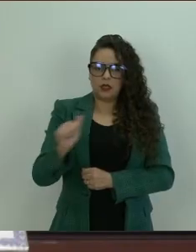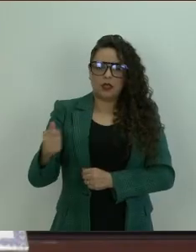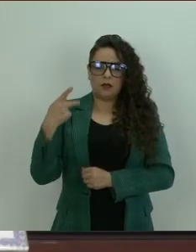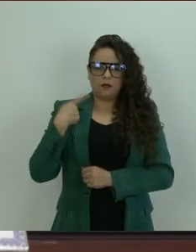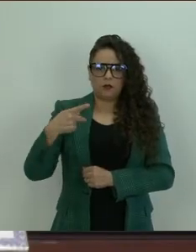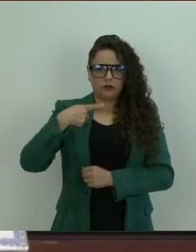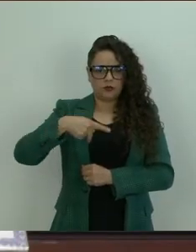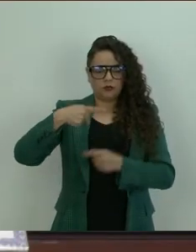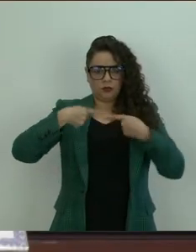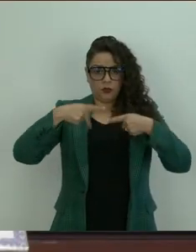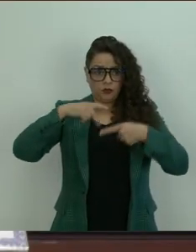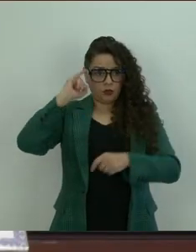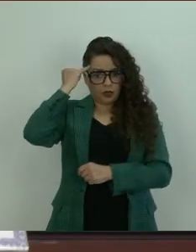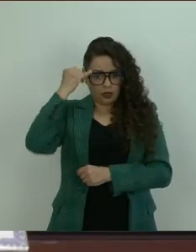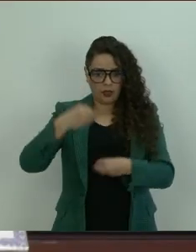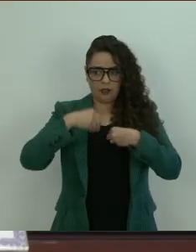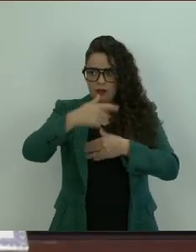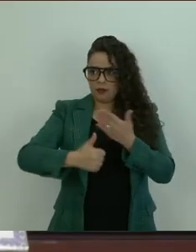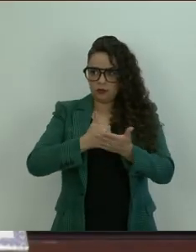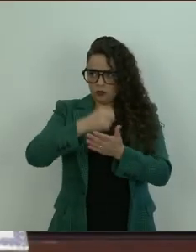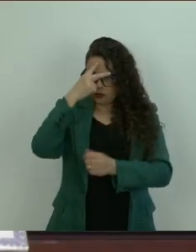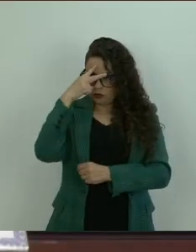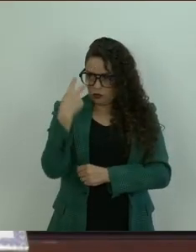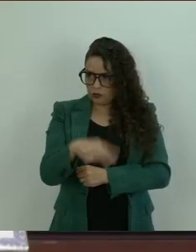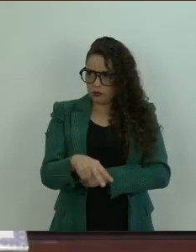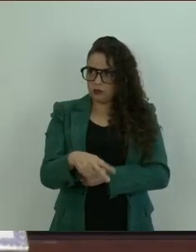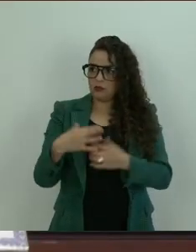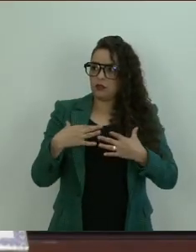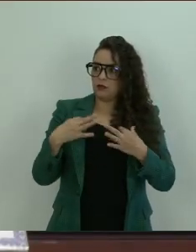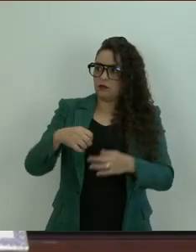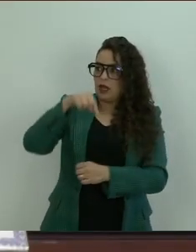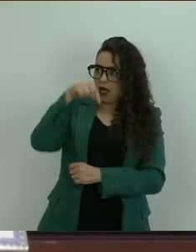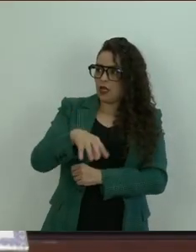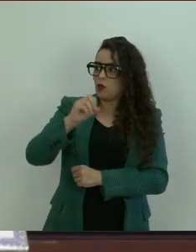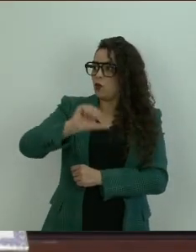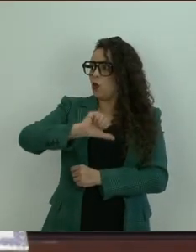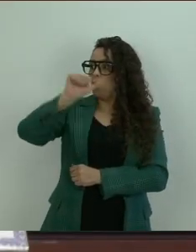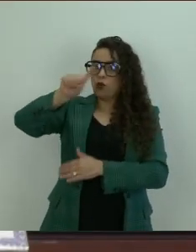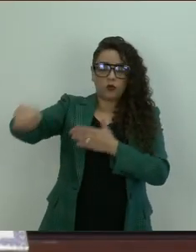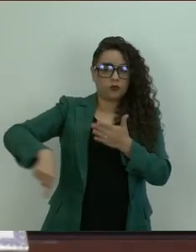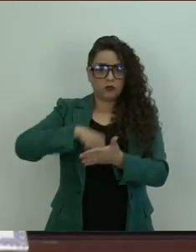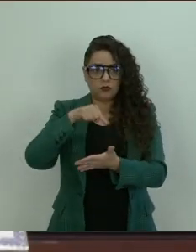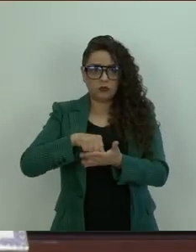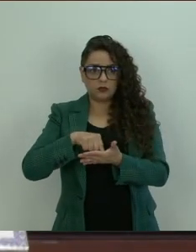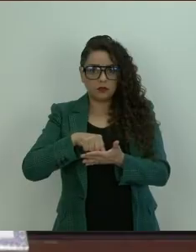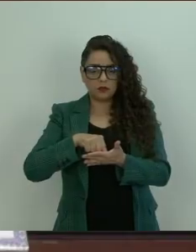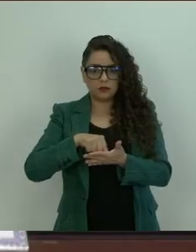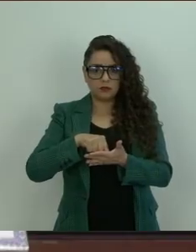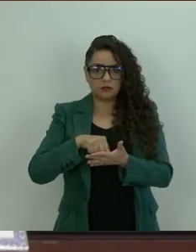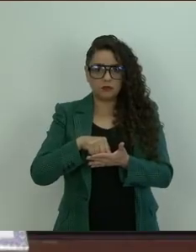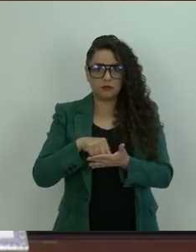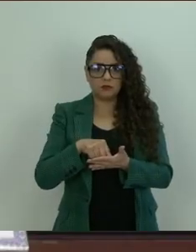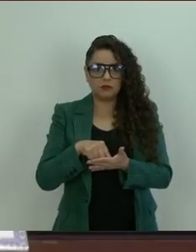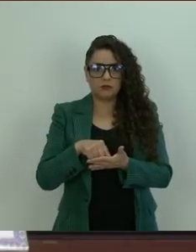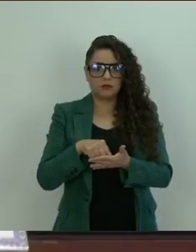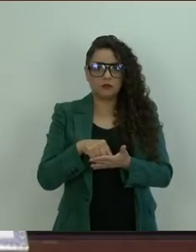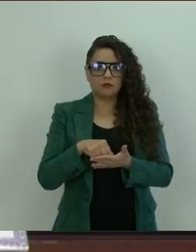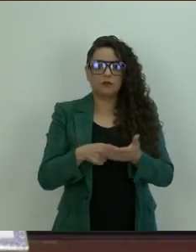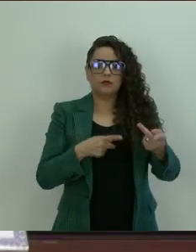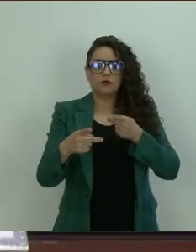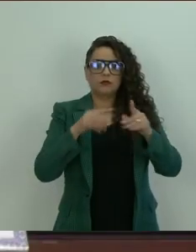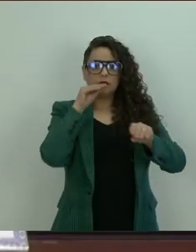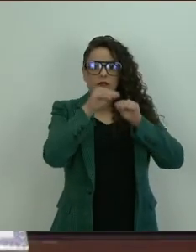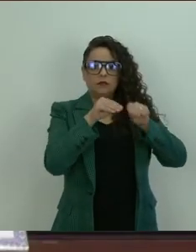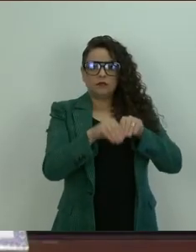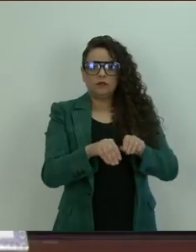que habitan en la Ciudad de México, sean originarias o de otras latitudes de esta ciudad, este tribunal ha elaborado